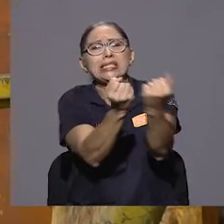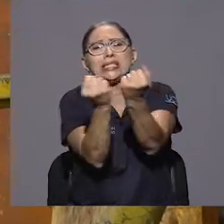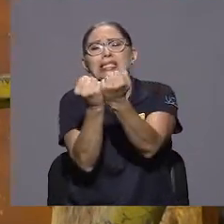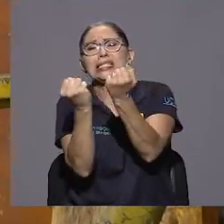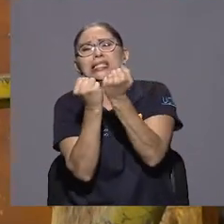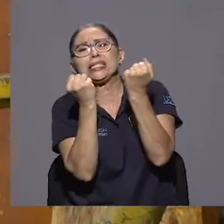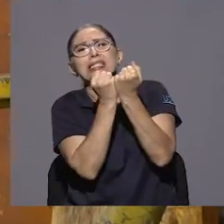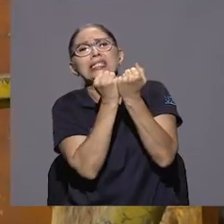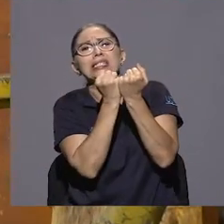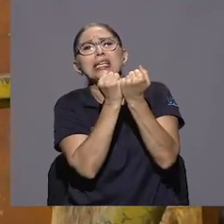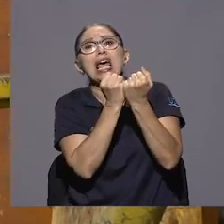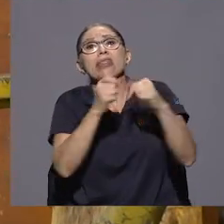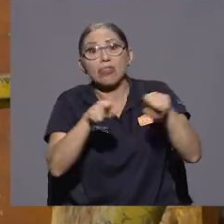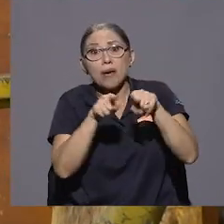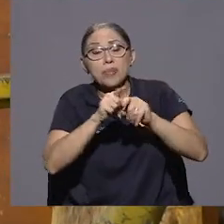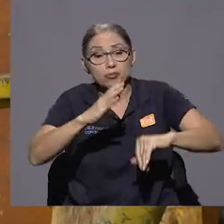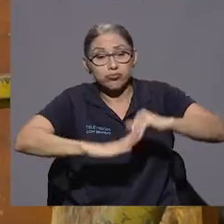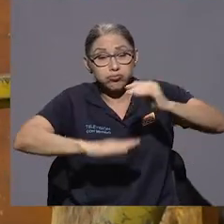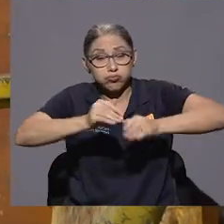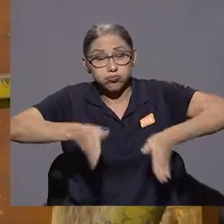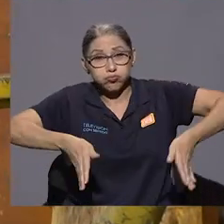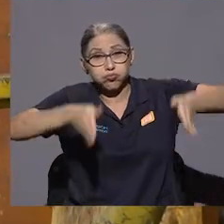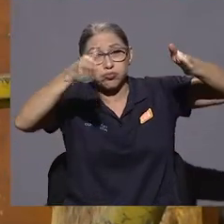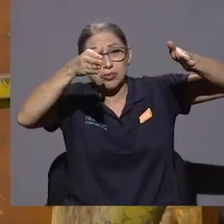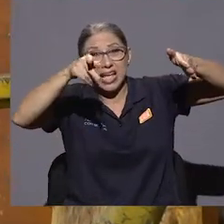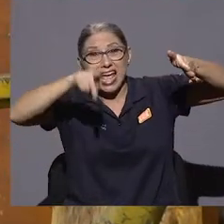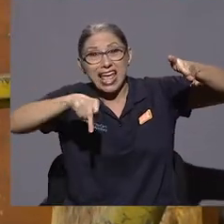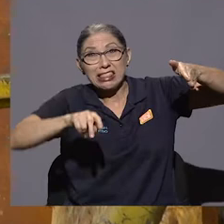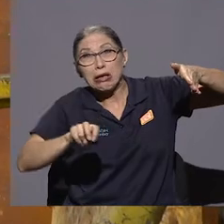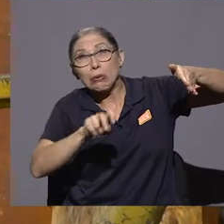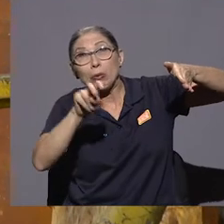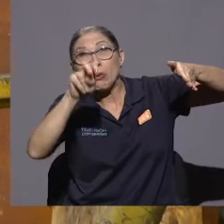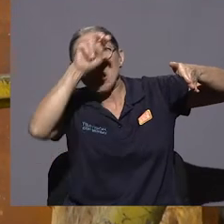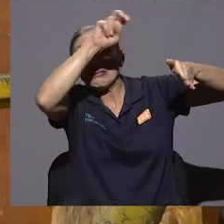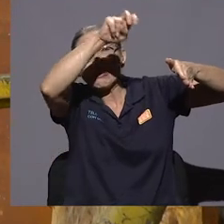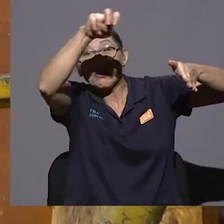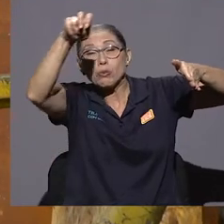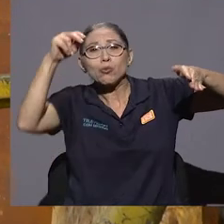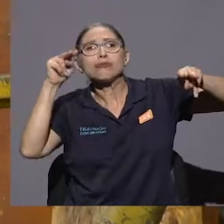banco. Y entonces uno decía,